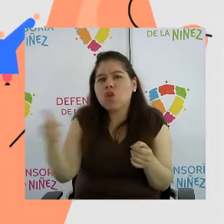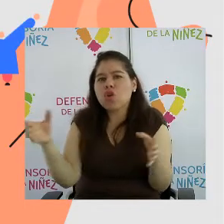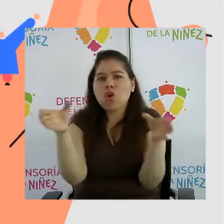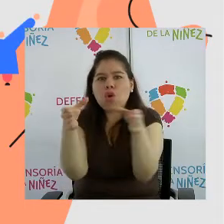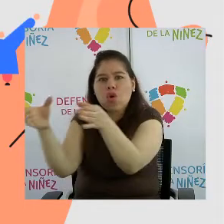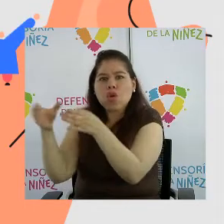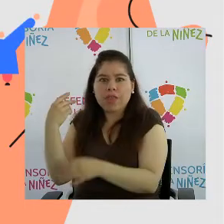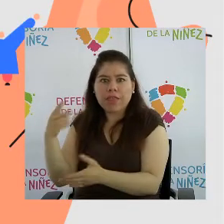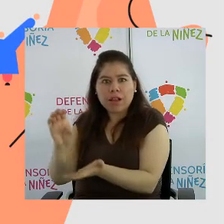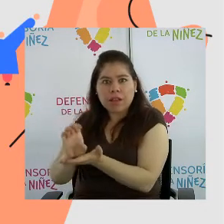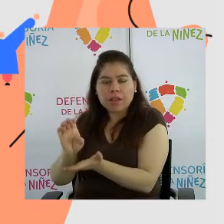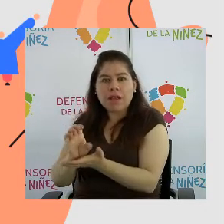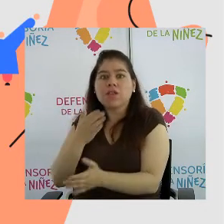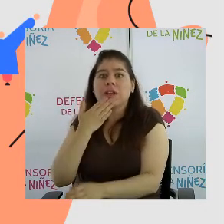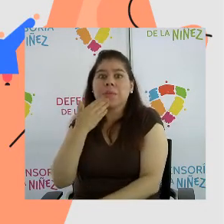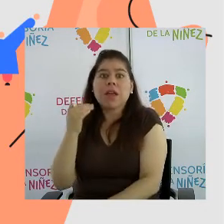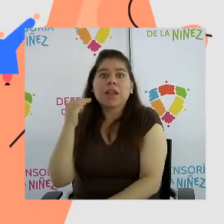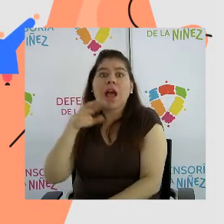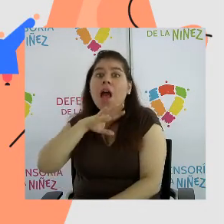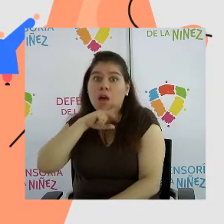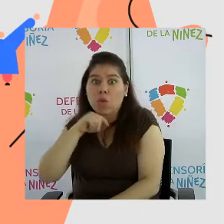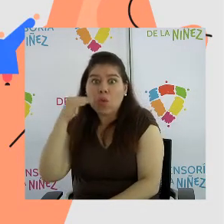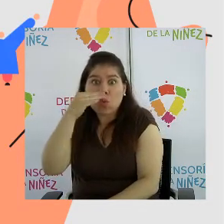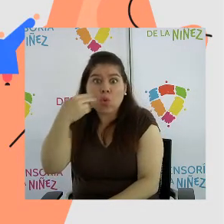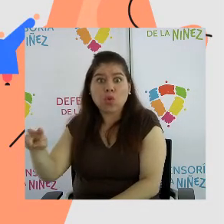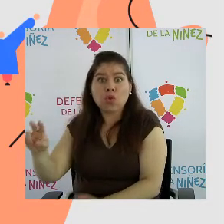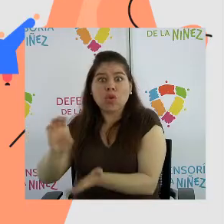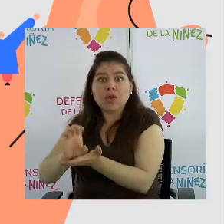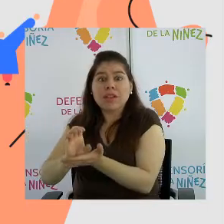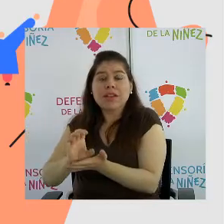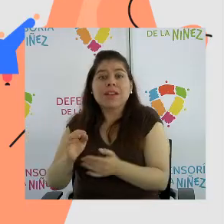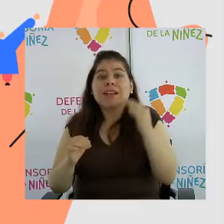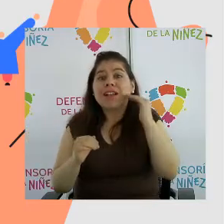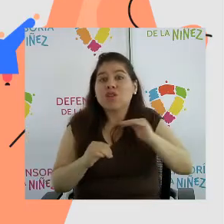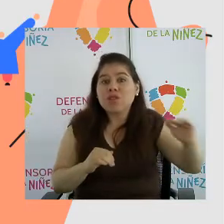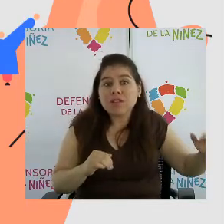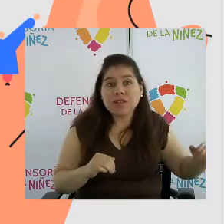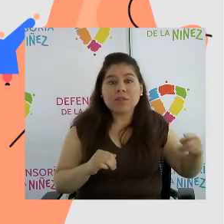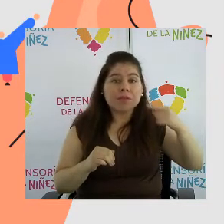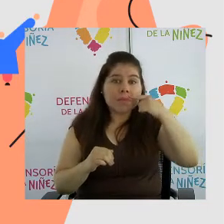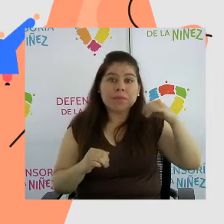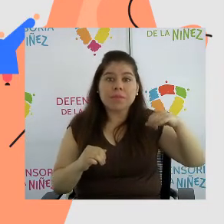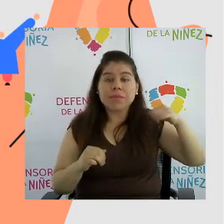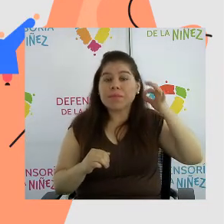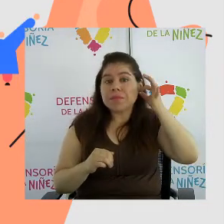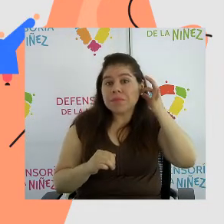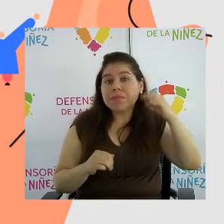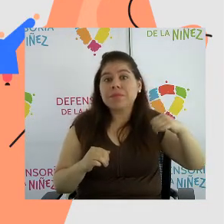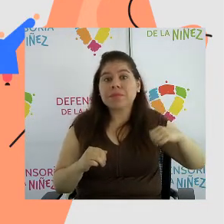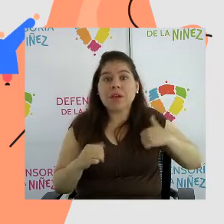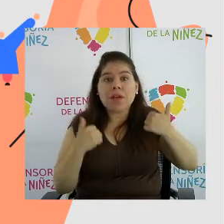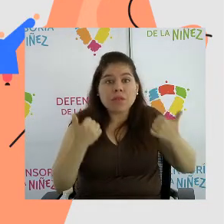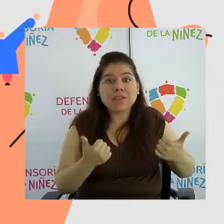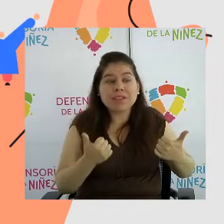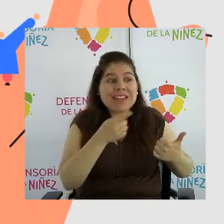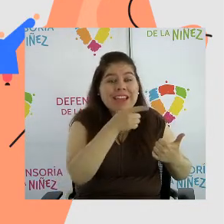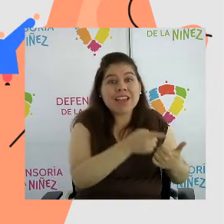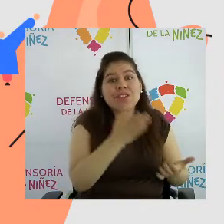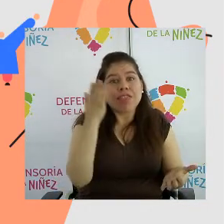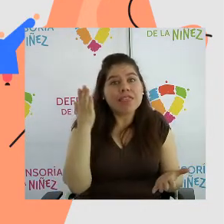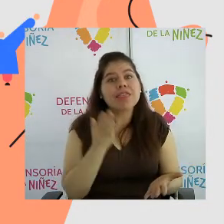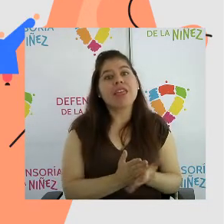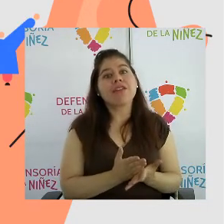todos los adultos entendamos que la condición de sujeto de derecho de niños, niñas y adolescentes les asegura un derecho fundamental que tiene que ver con el